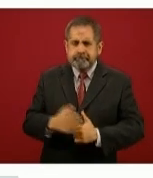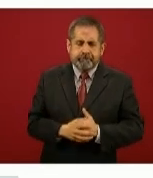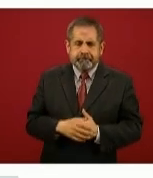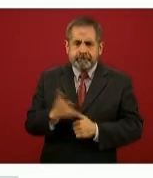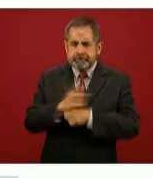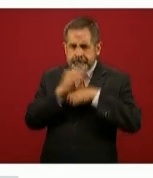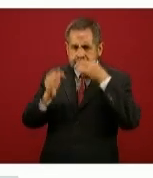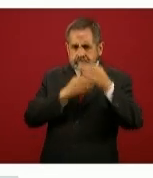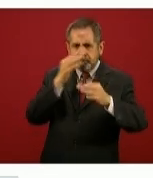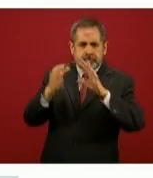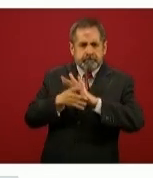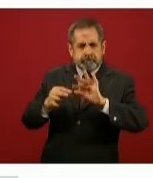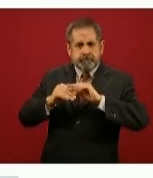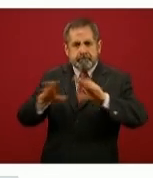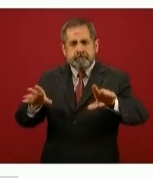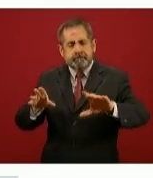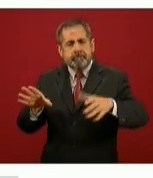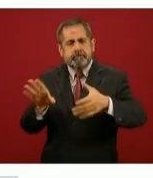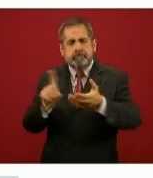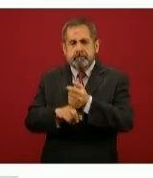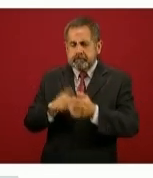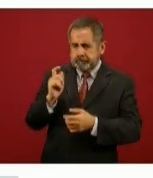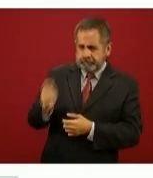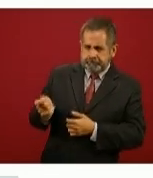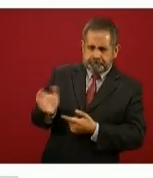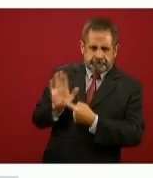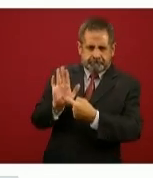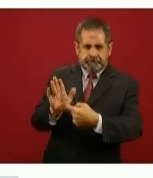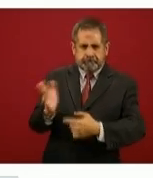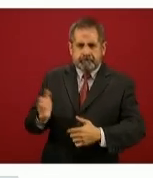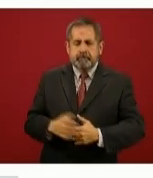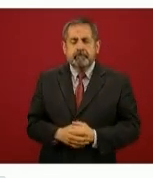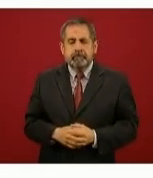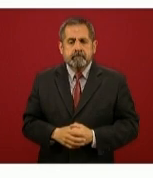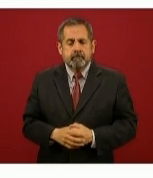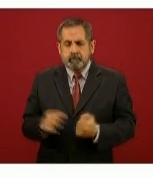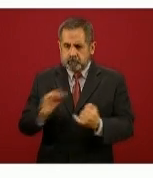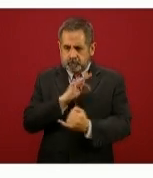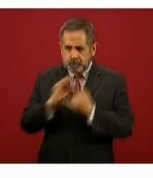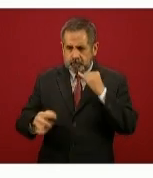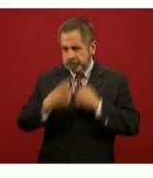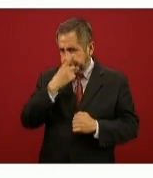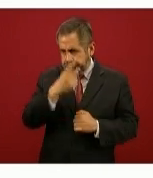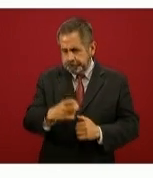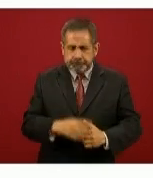La convocatoria está abierta, los datos son disponibles. Termino diciendo,